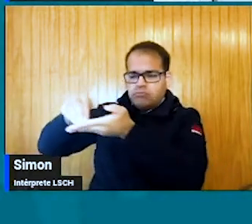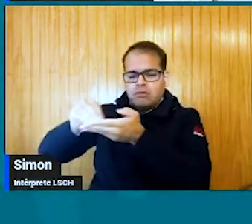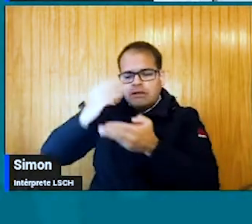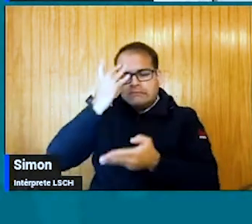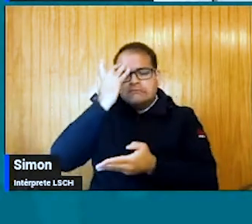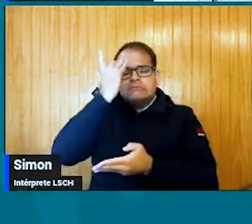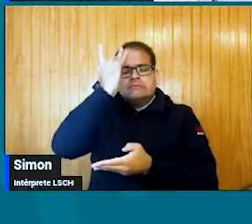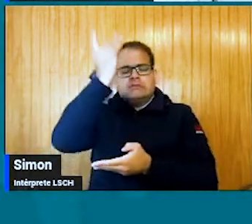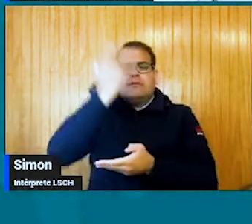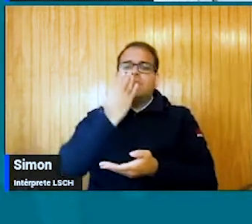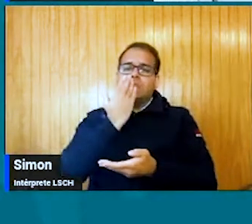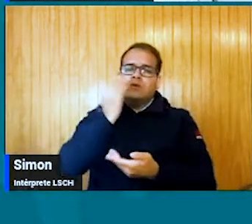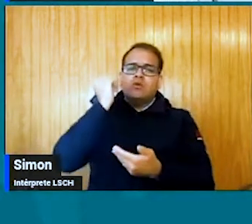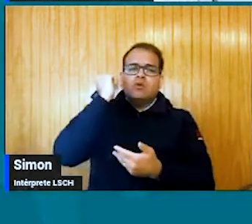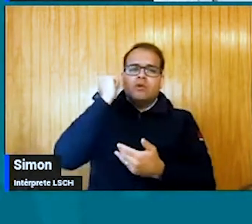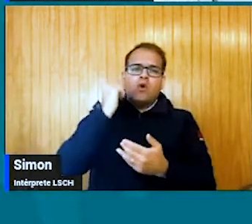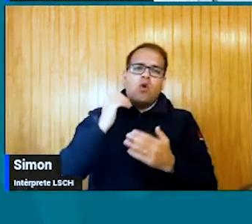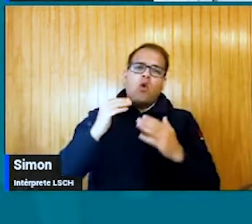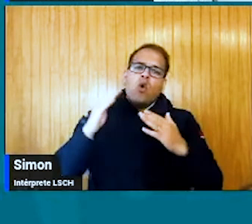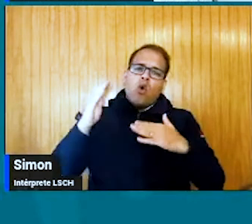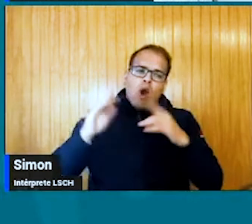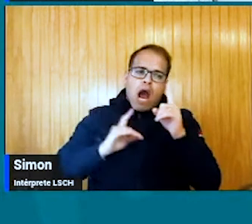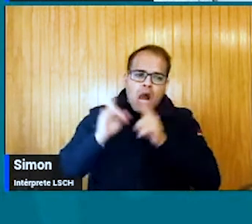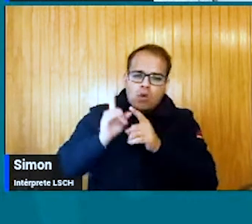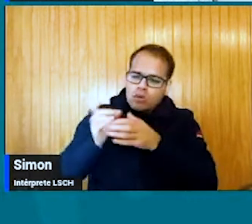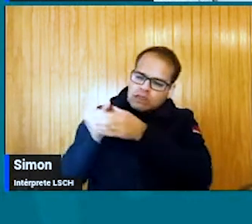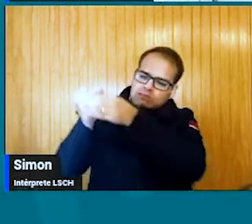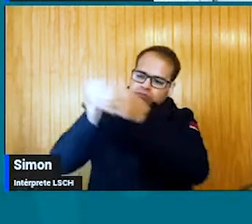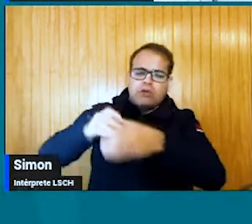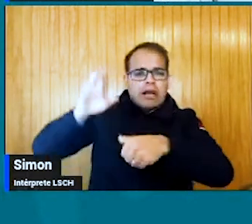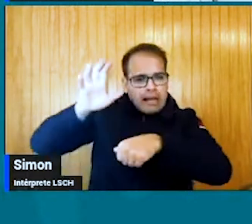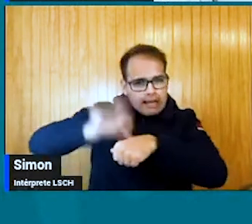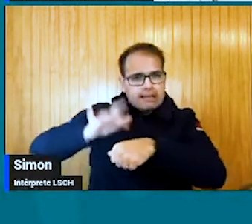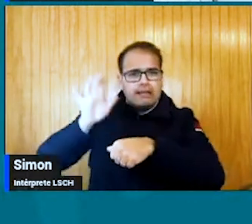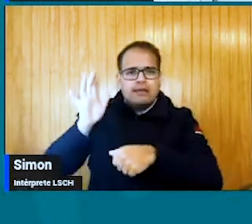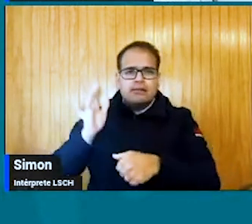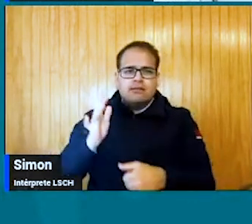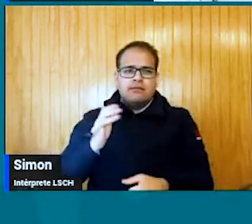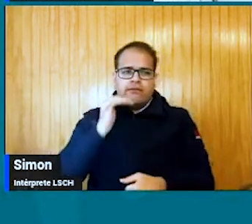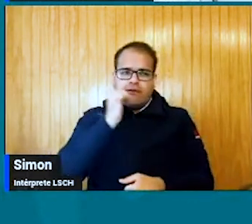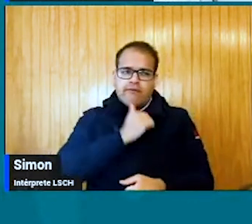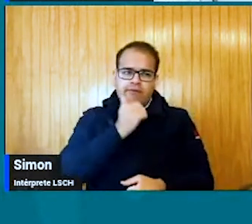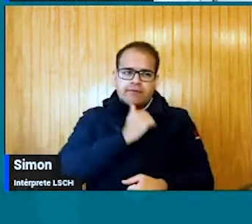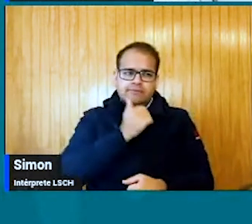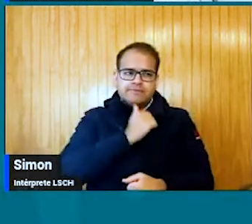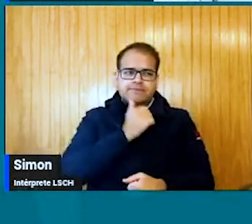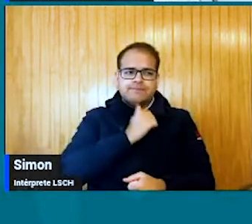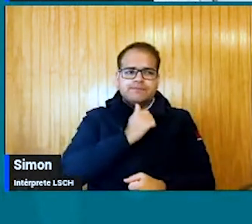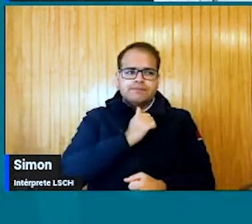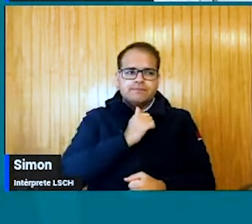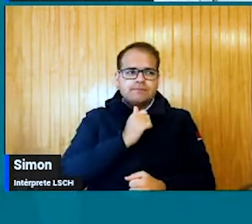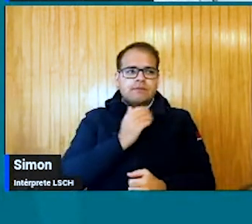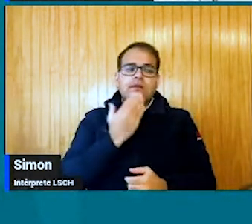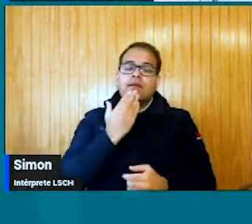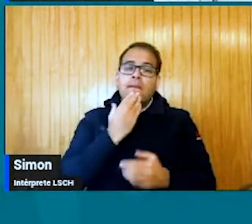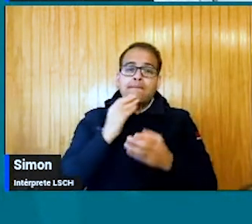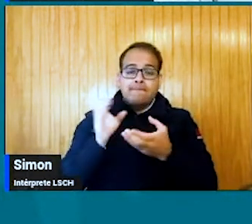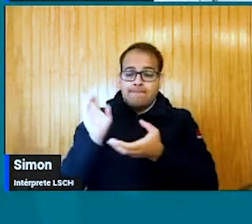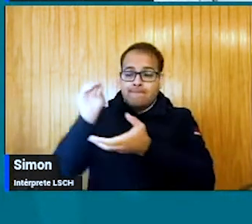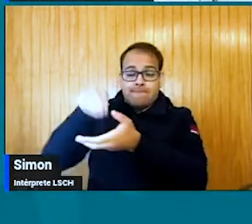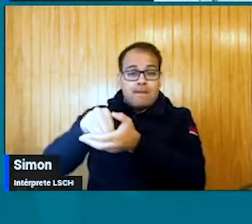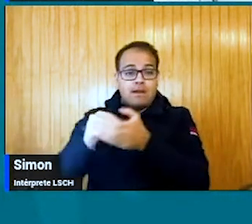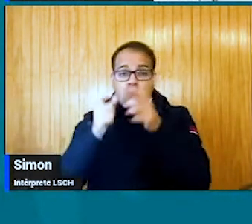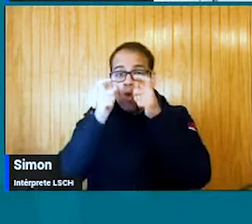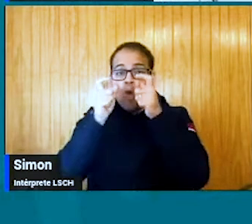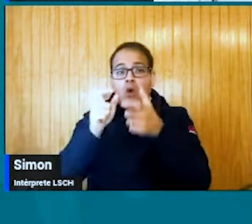que apoyar de repente con calefactores alguna u otra. Las máquinas de control de la A, todas vienen